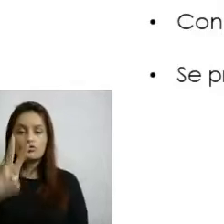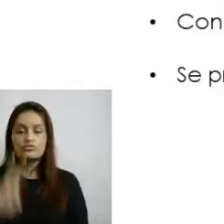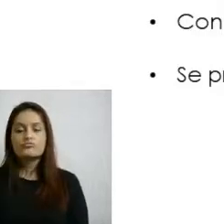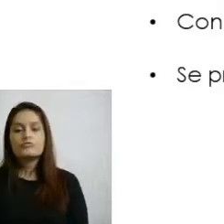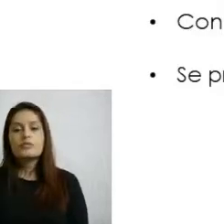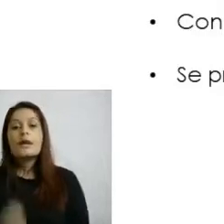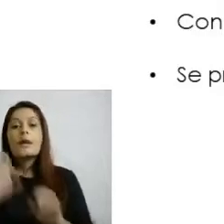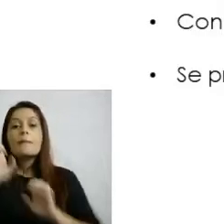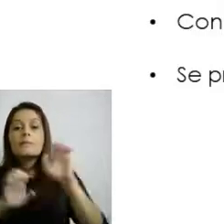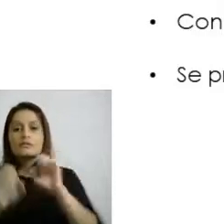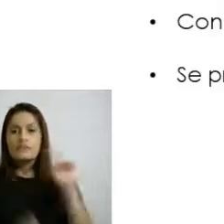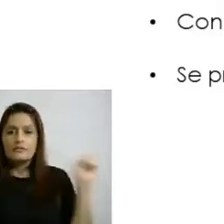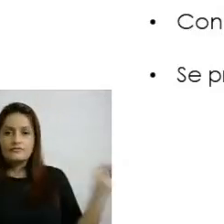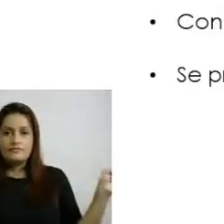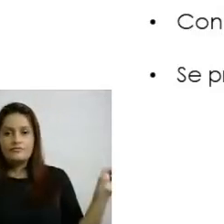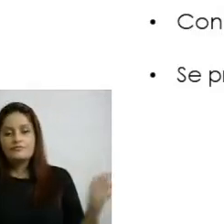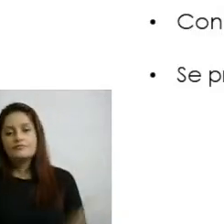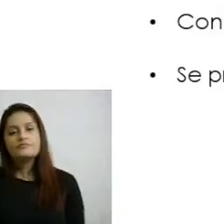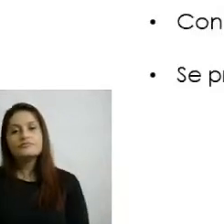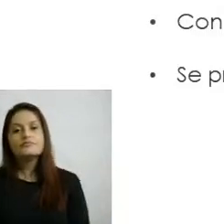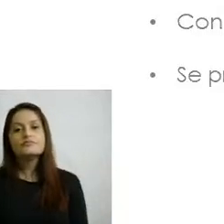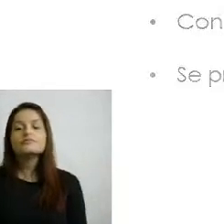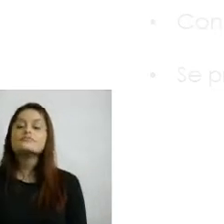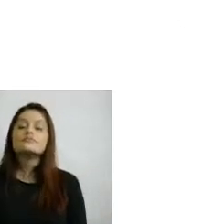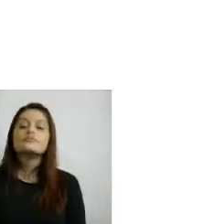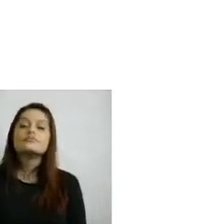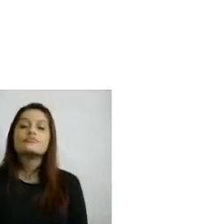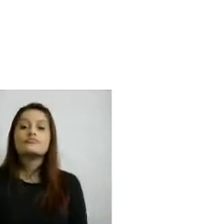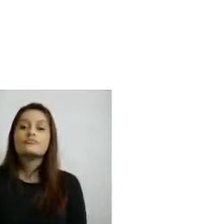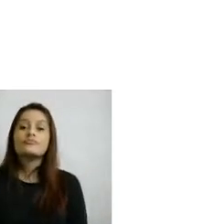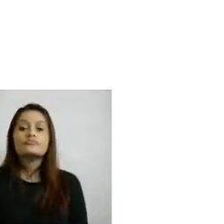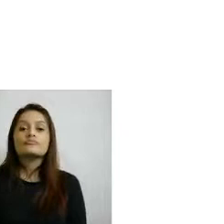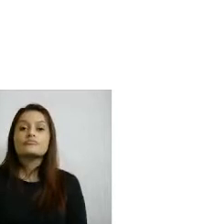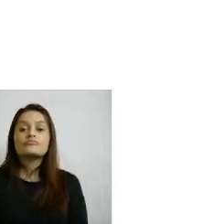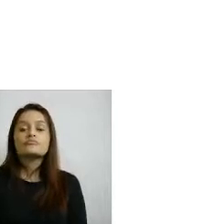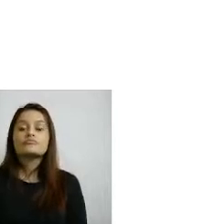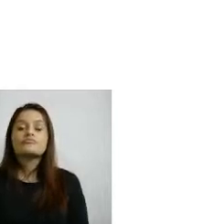Voltage SPA y Juan Carlos Muñoz Sáez.